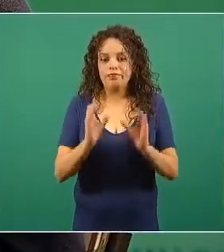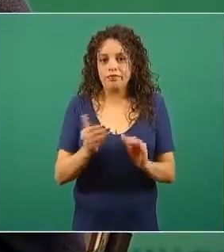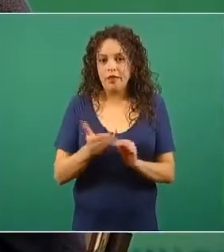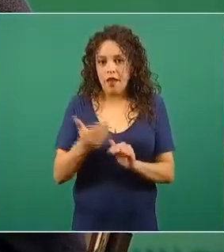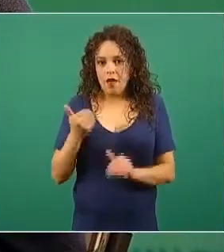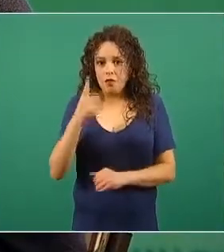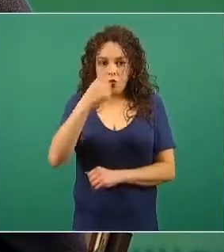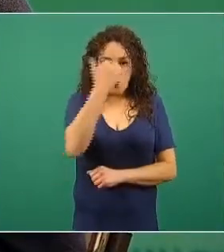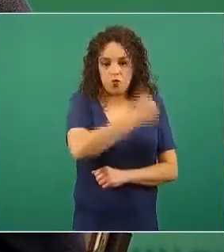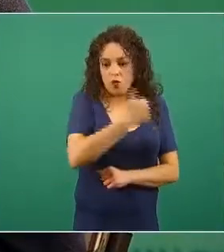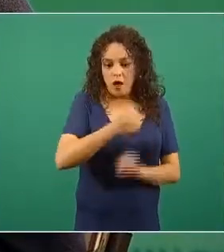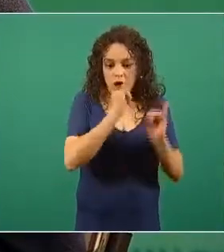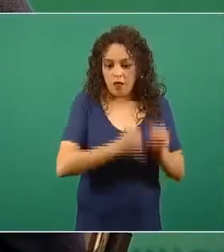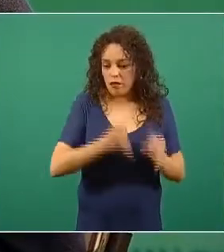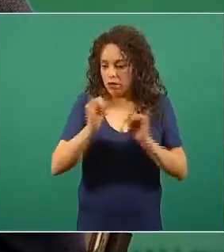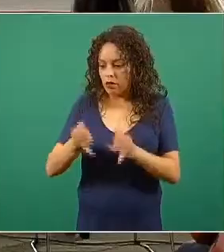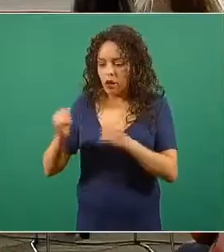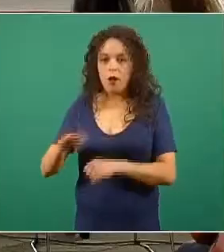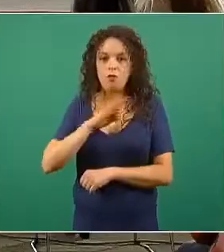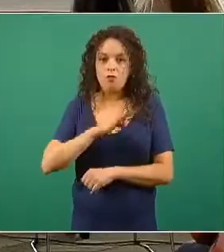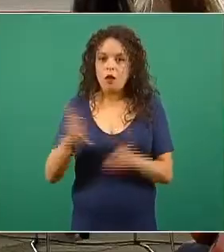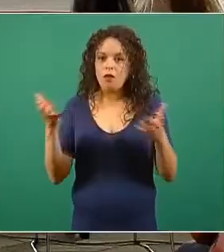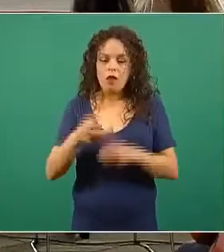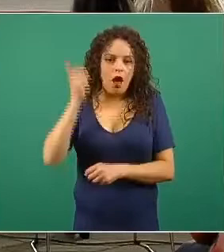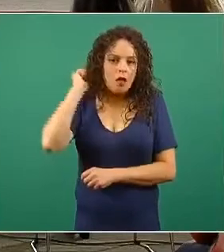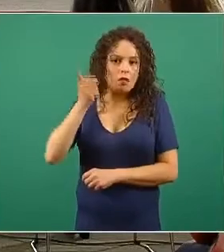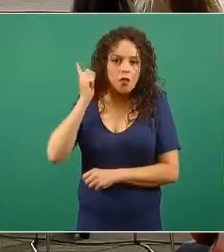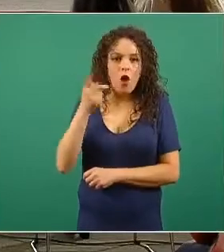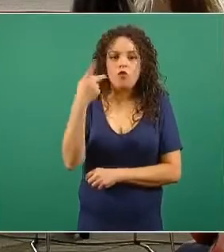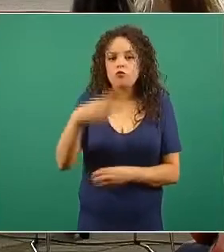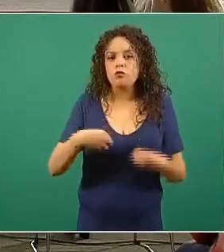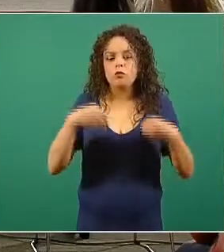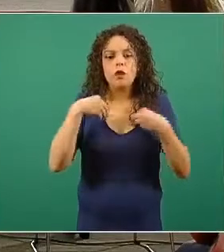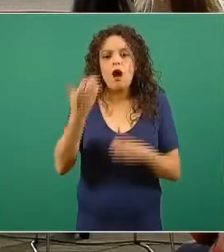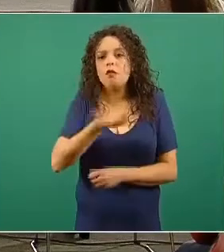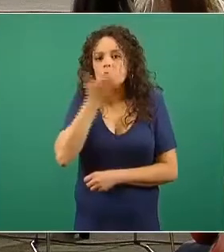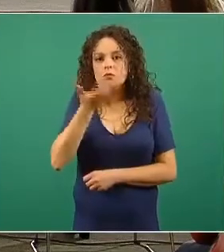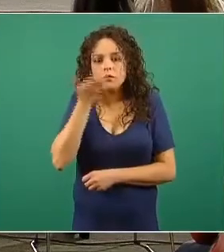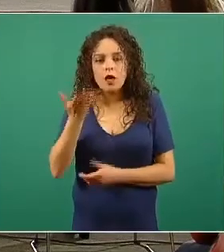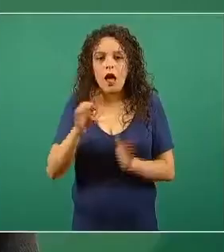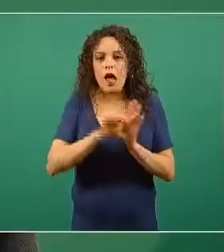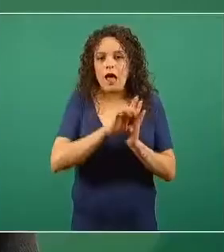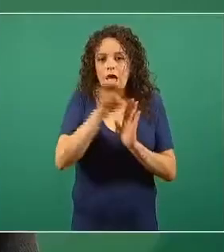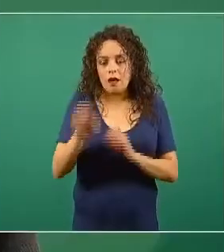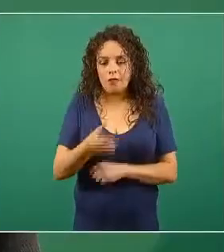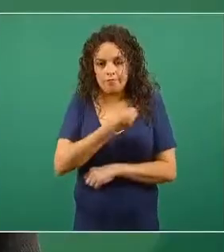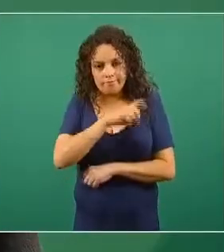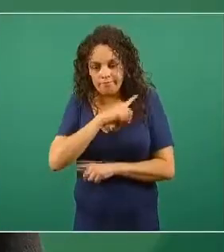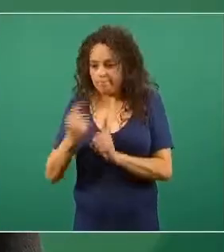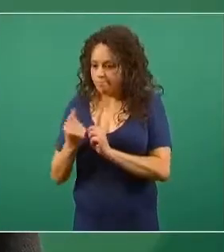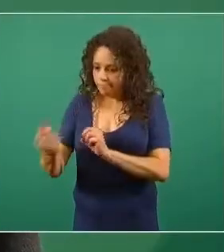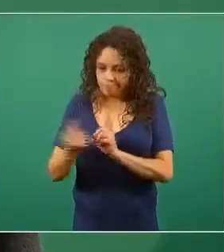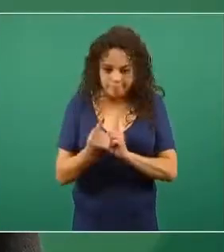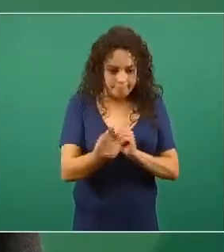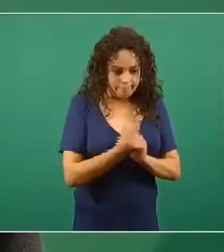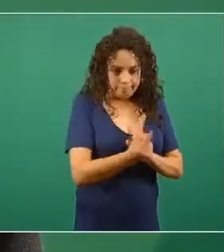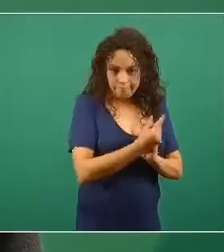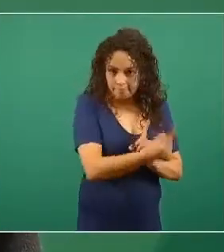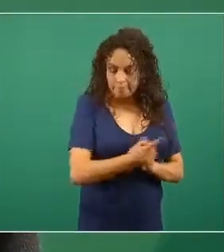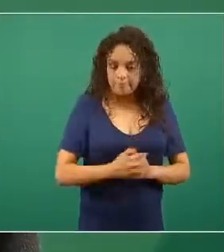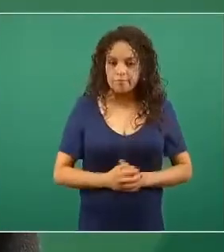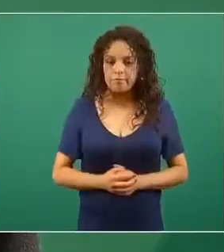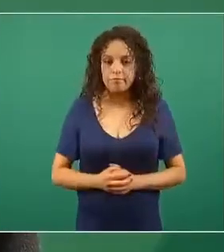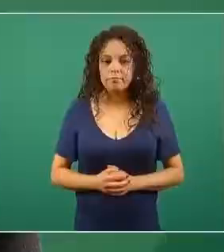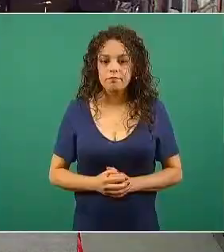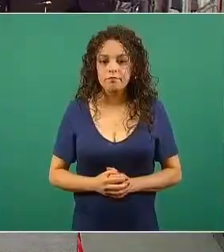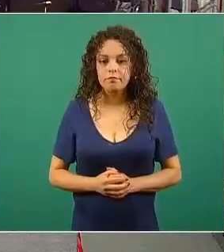persona puede implementar en el día a día de su quehacer. Estamos hablando de la sana distancia, ¿no? Lo que se habla en otros términos